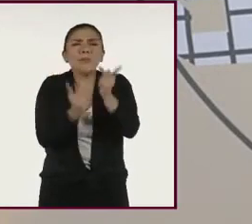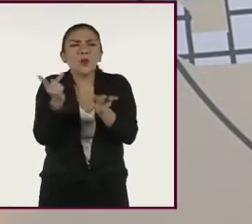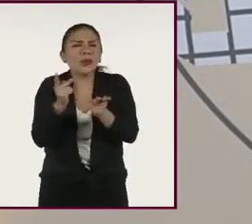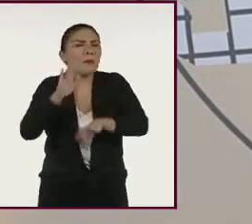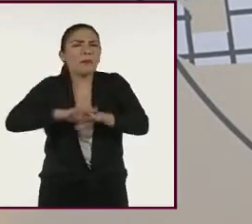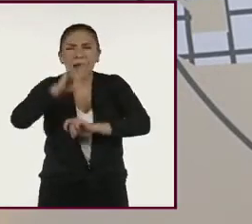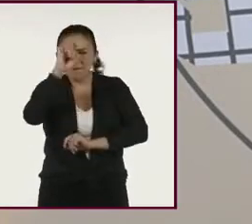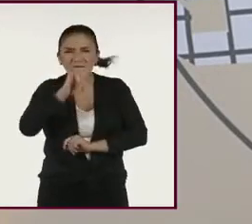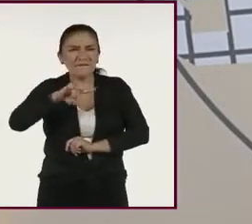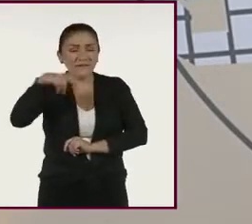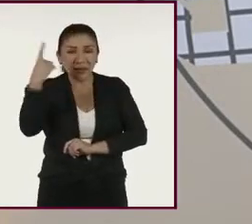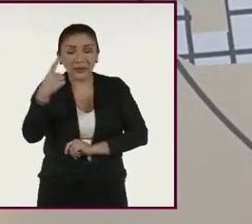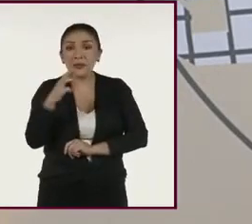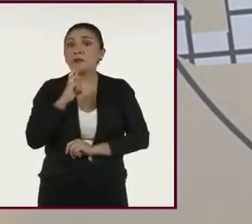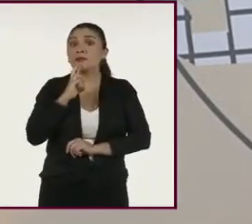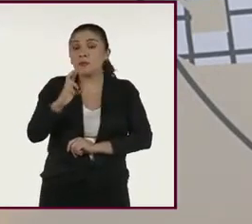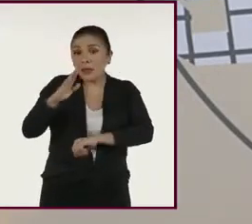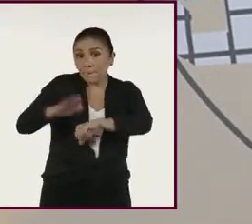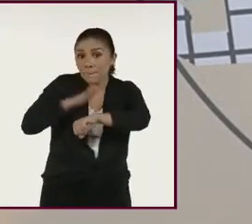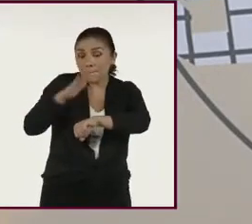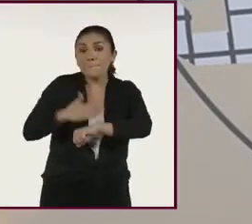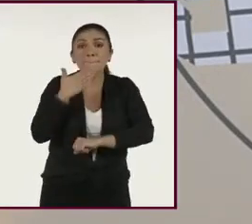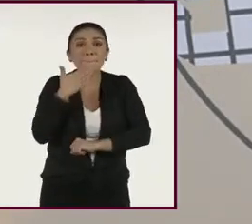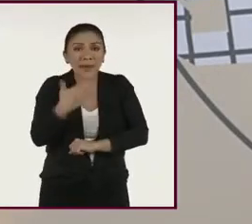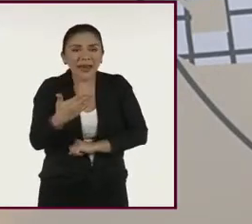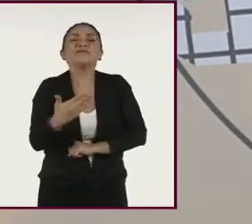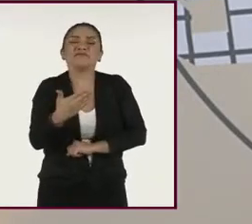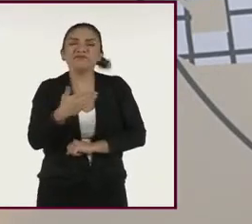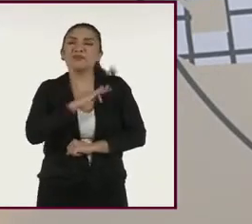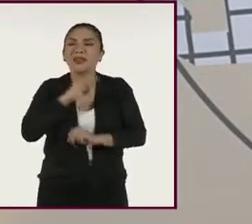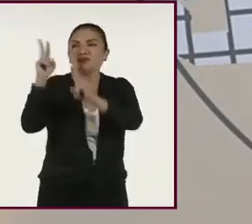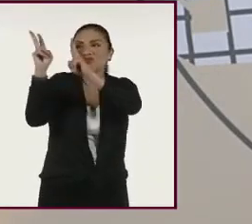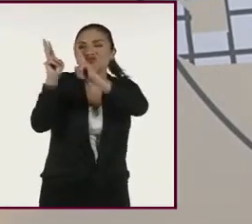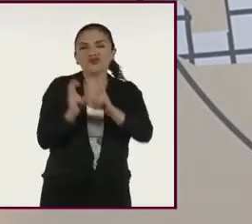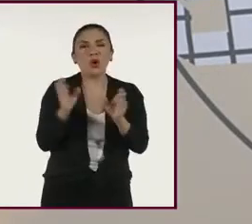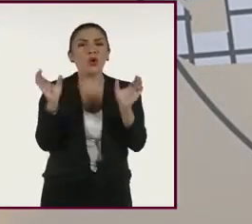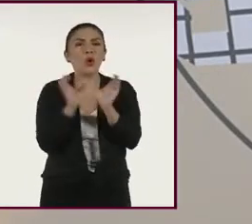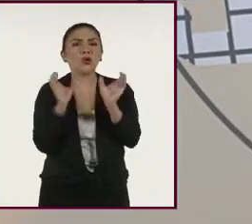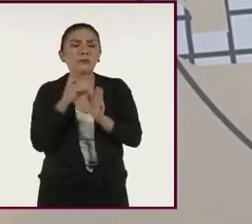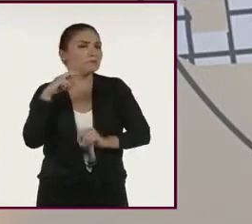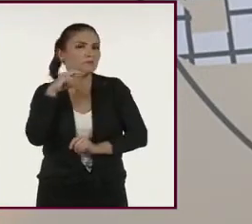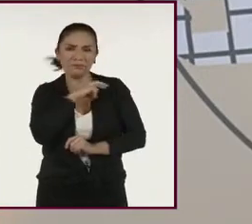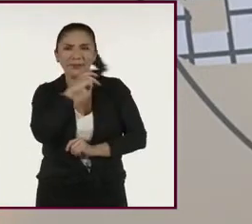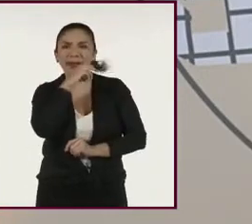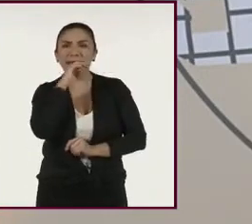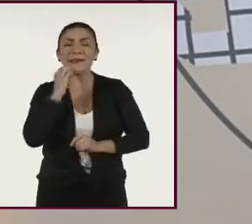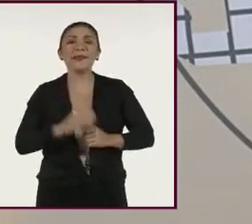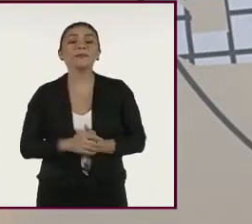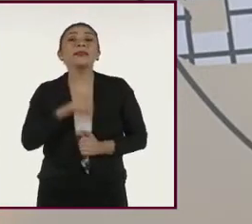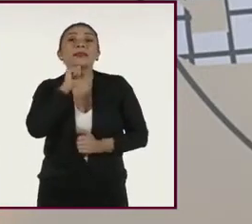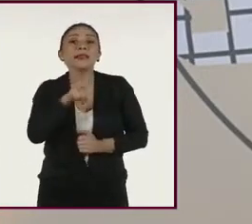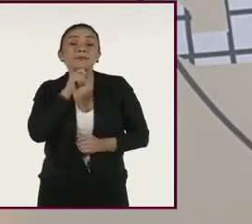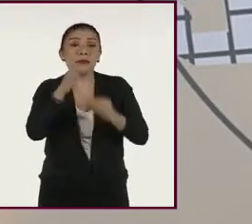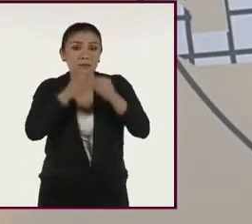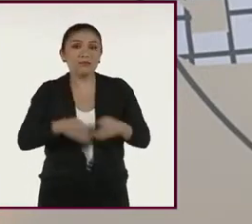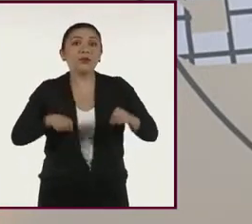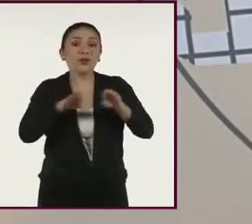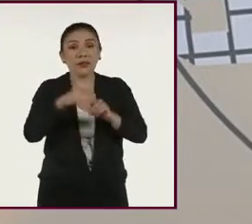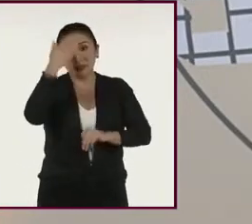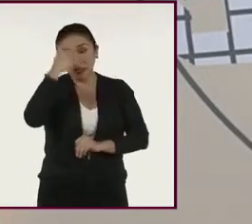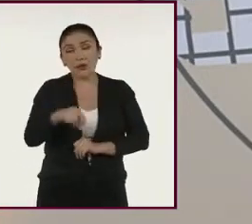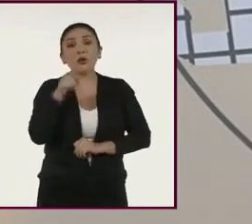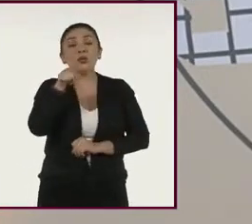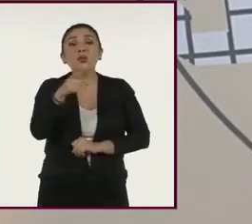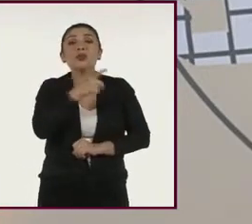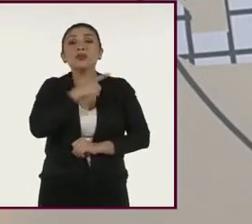muy sencilla y si la respuesta es correcta, podrán descargar la constancia inmediatamente. También es importante mencionar que solo